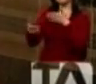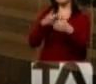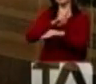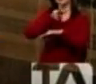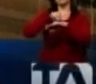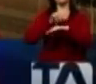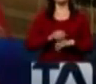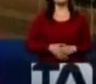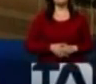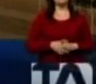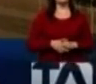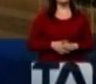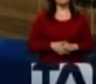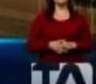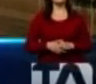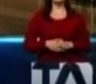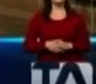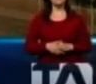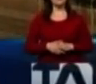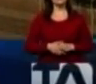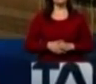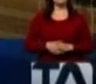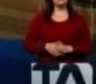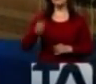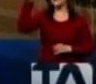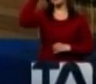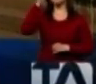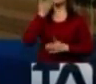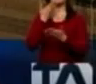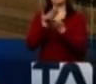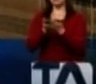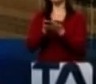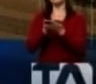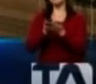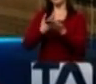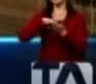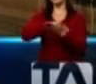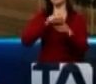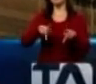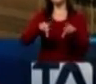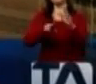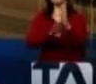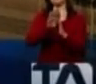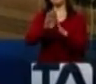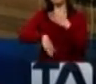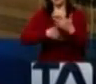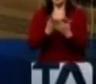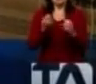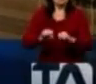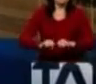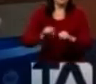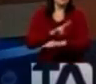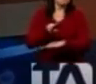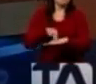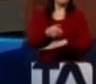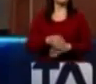creo que gracias a Dios se tuvo un síndrome que me ha permitido desarrollarme en lo que se puede hacer